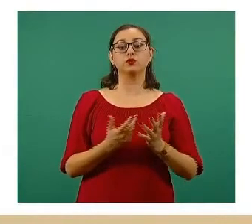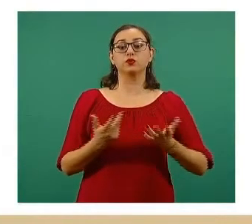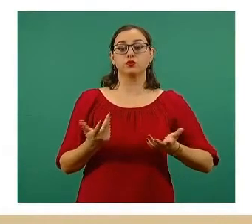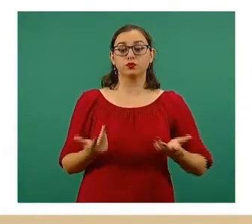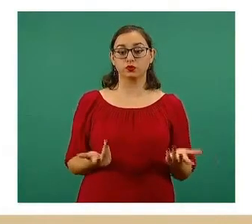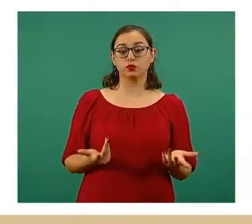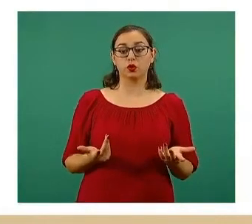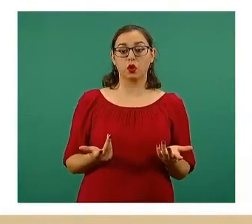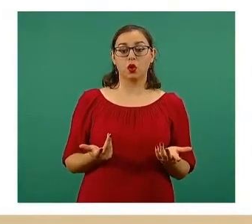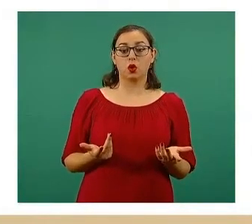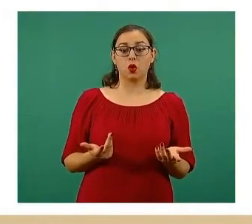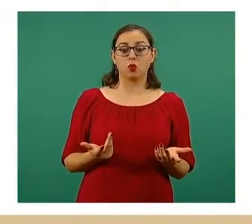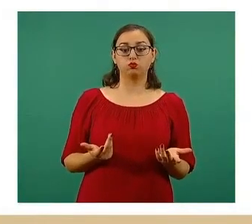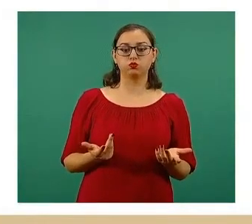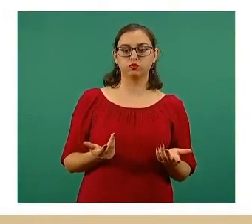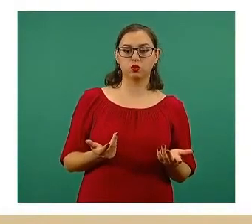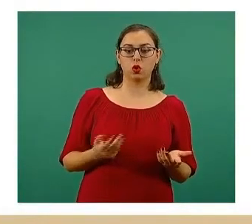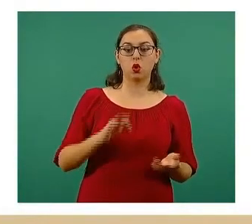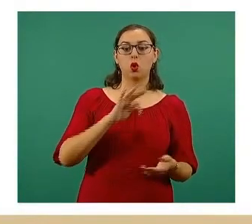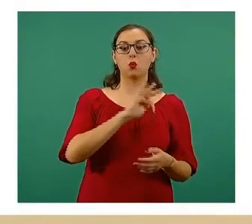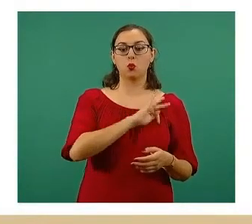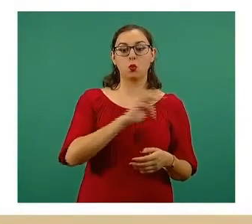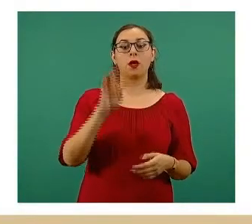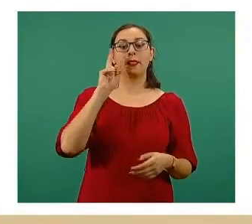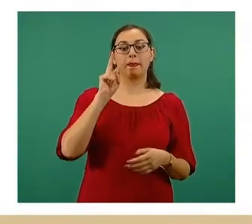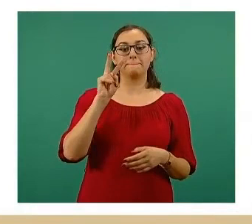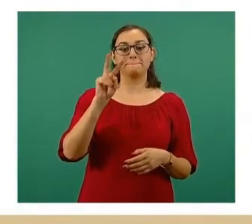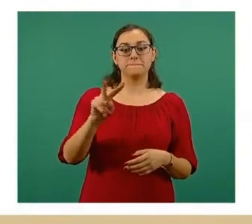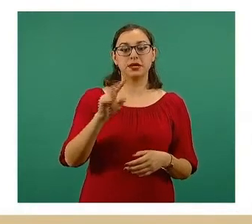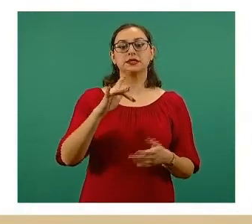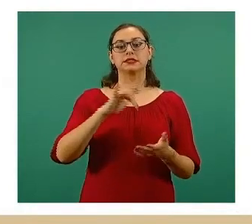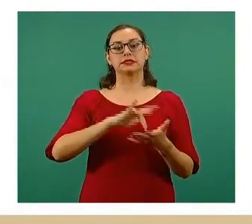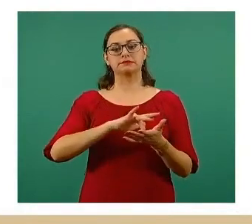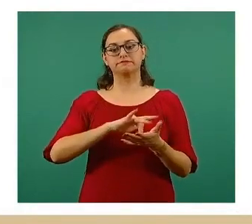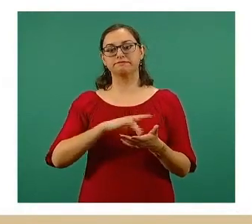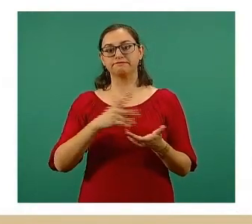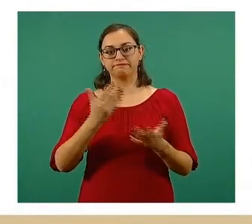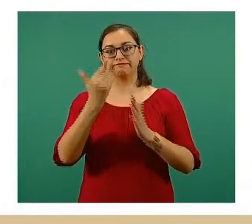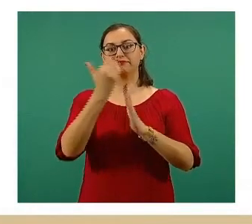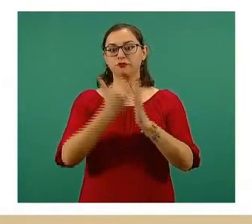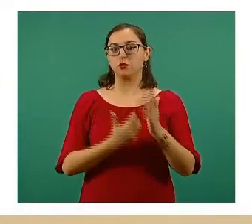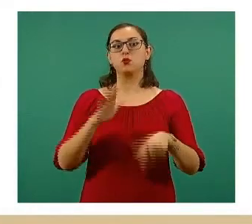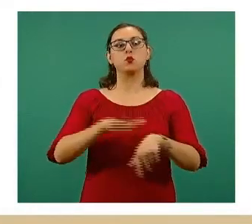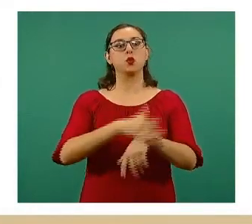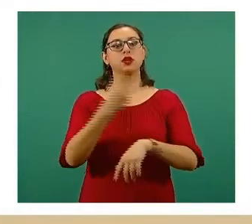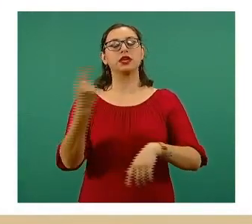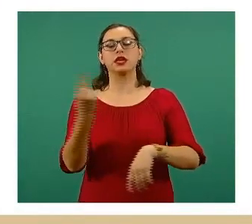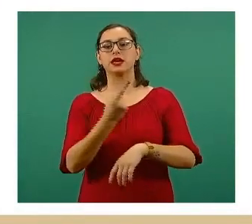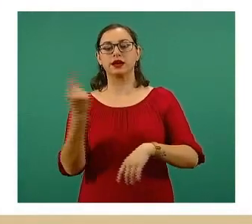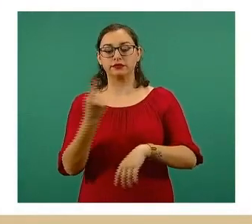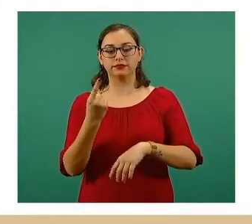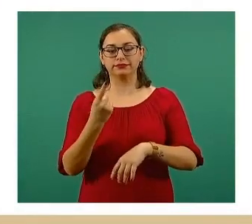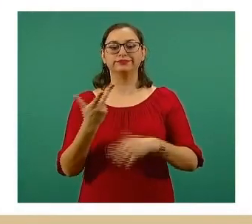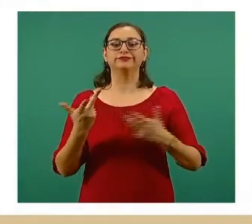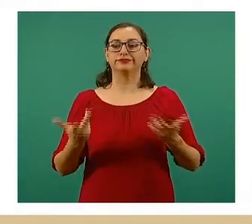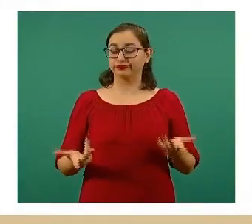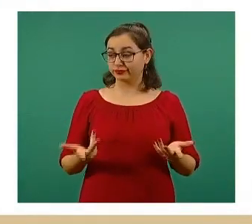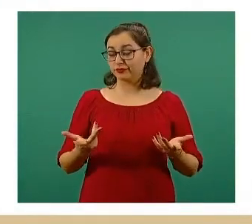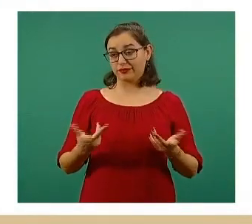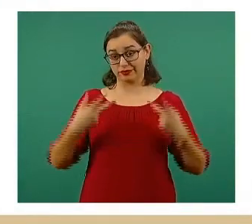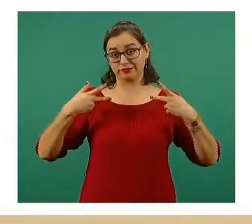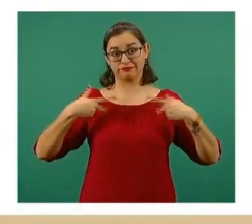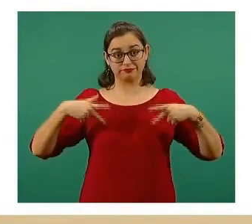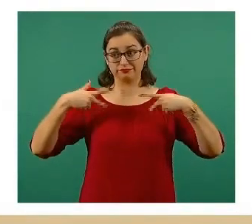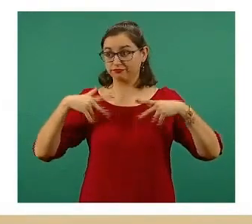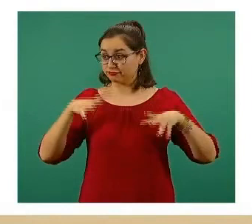se observa gracias a las acciones de salud pública, gracias a las personas y la sociedad que ha